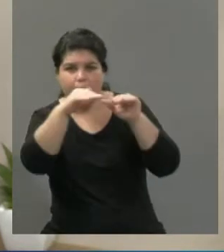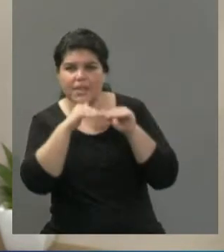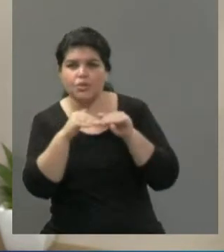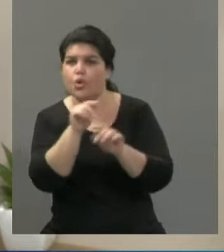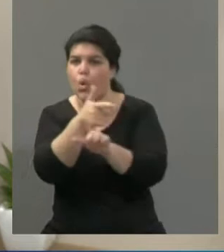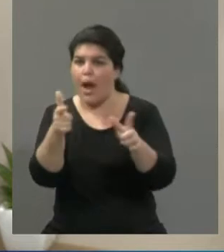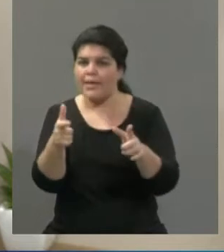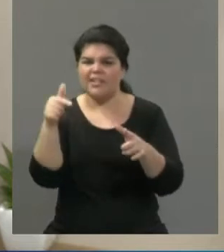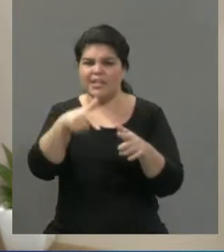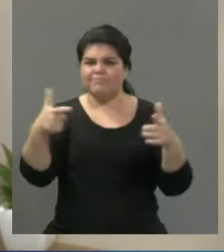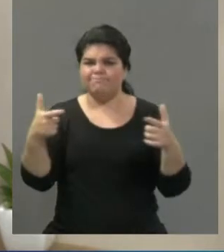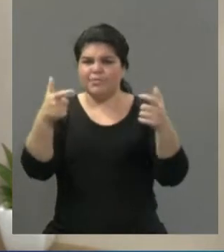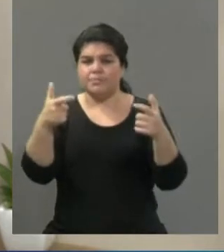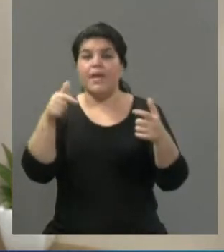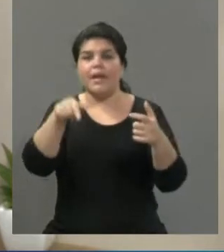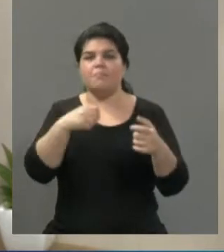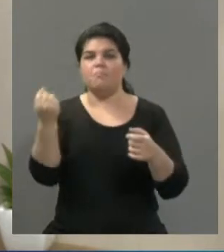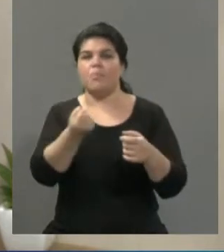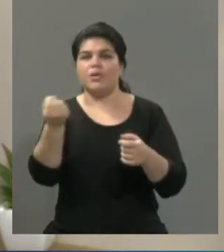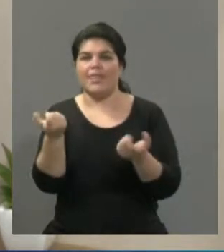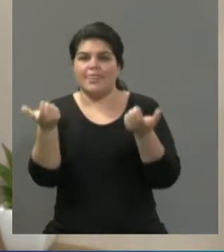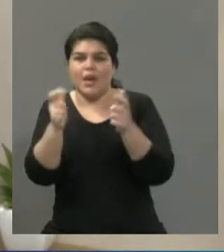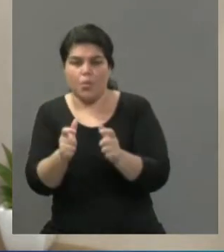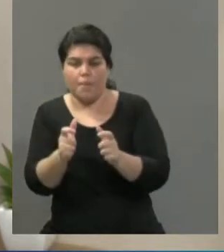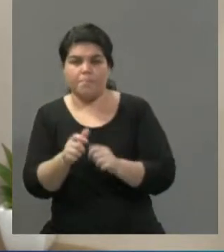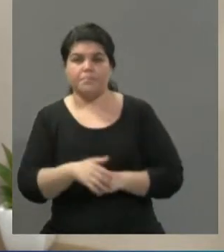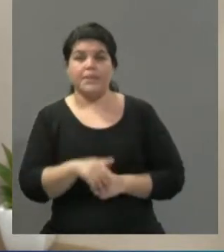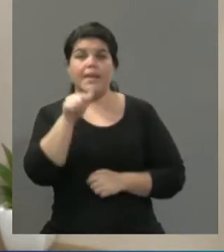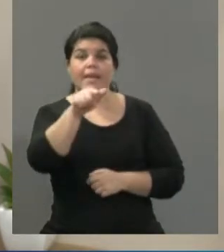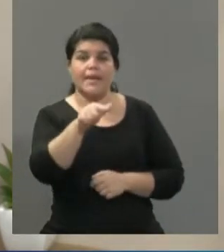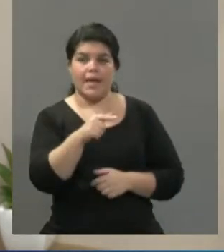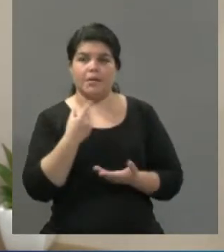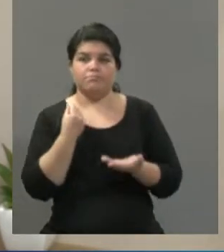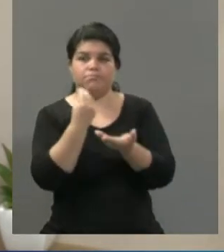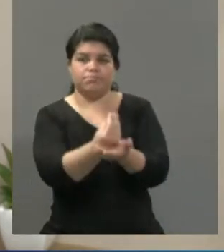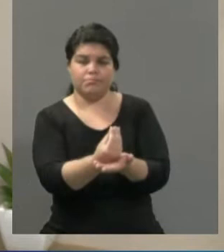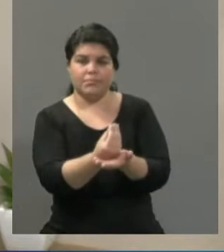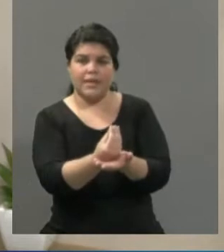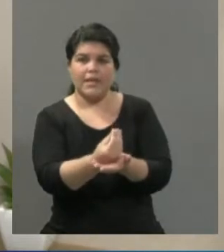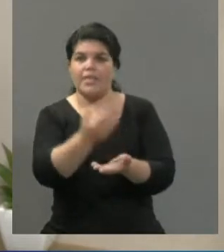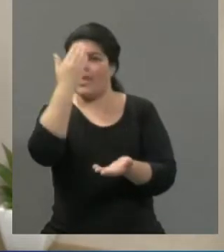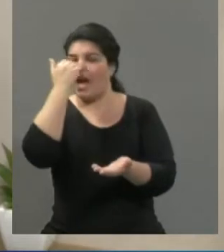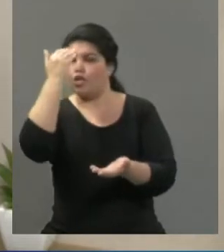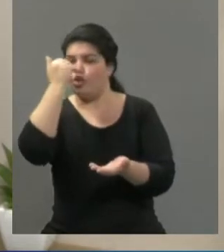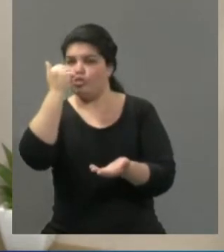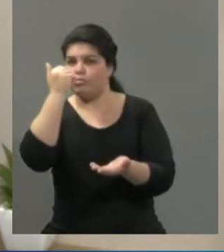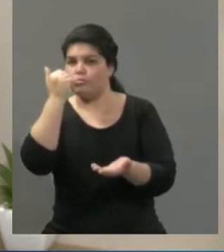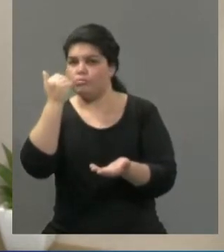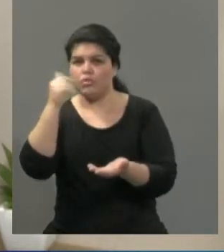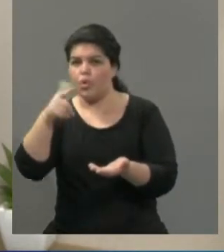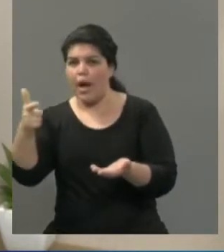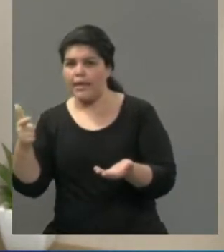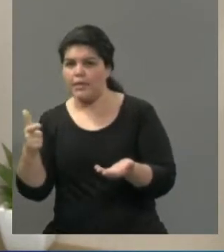donde, cuando se hace esa reunión, la representante de actores no está presente, sí está Florencia Peña, y el dato es que también estuvo